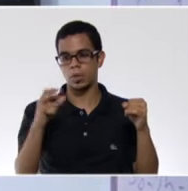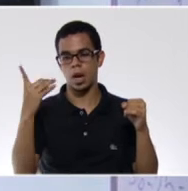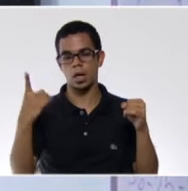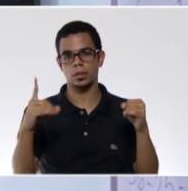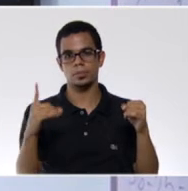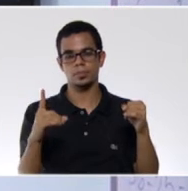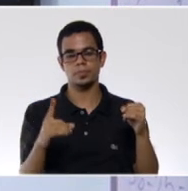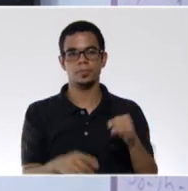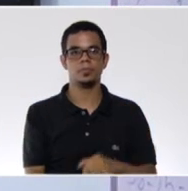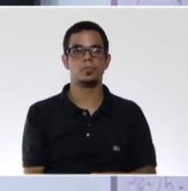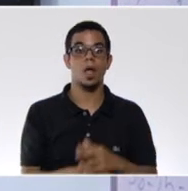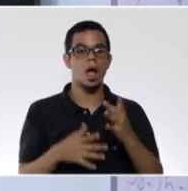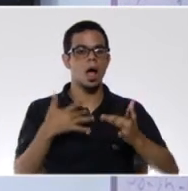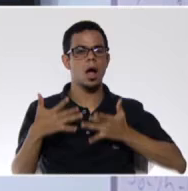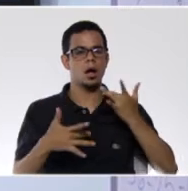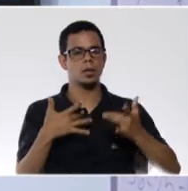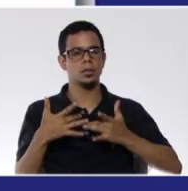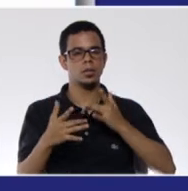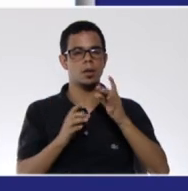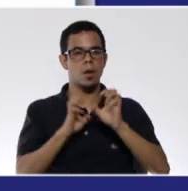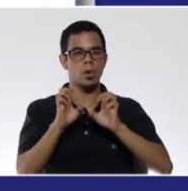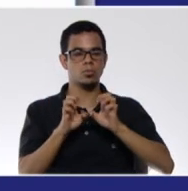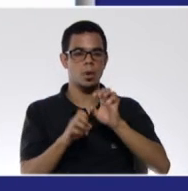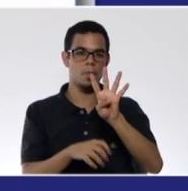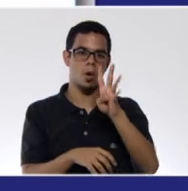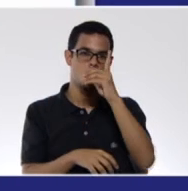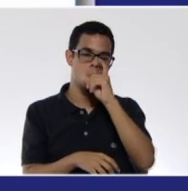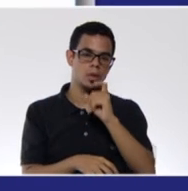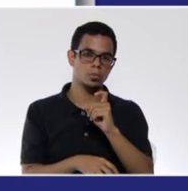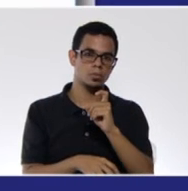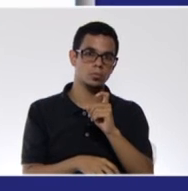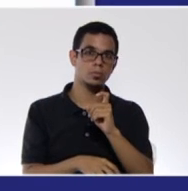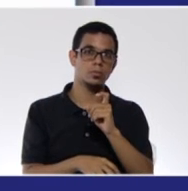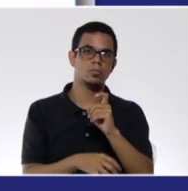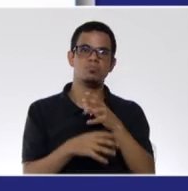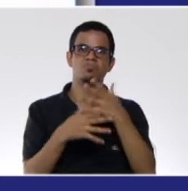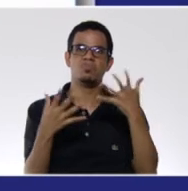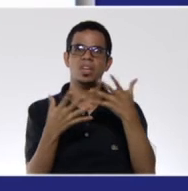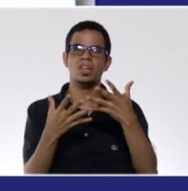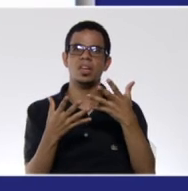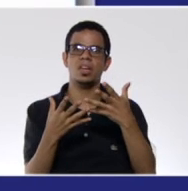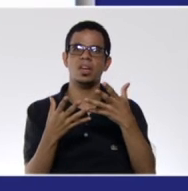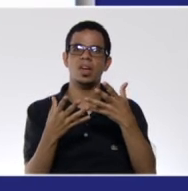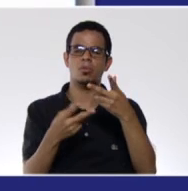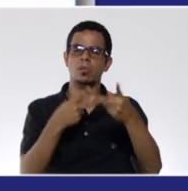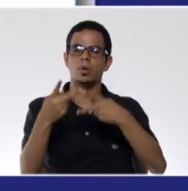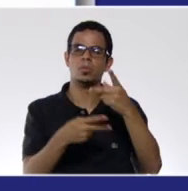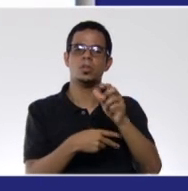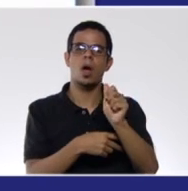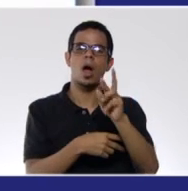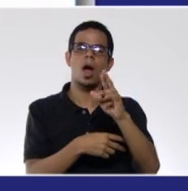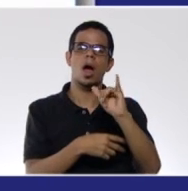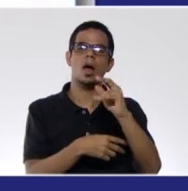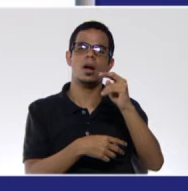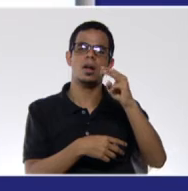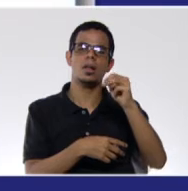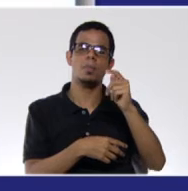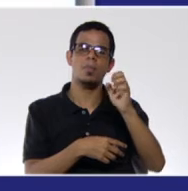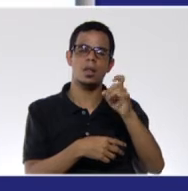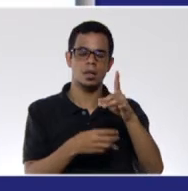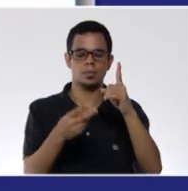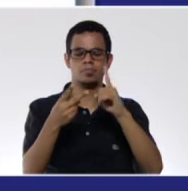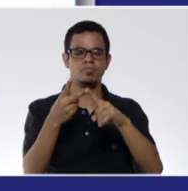Actividades evaluativas para cuarto año. ¿Qué es una progresión aritmética? ¿Cuáles son los elementos de una